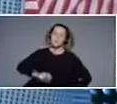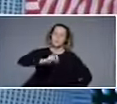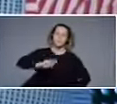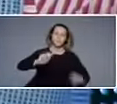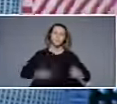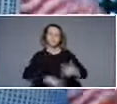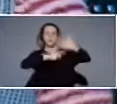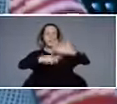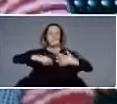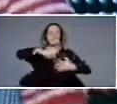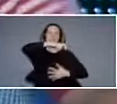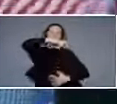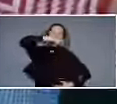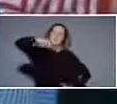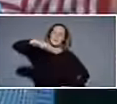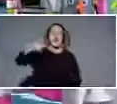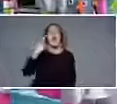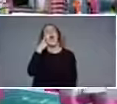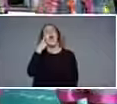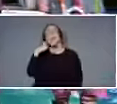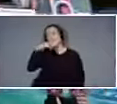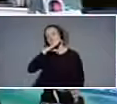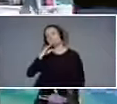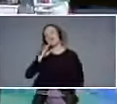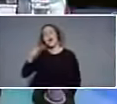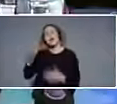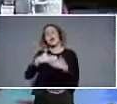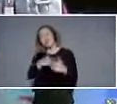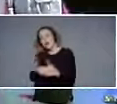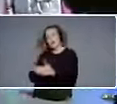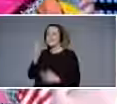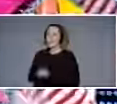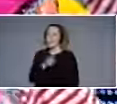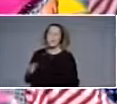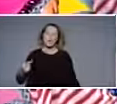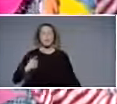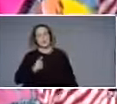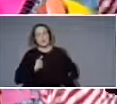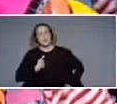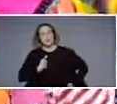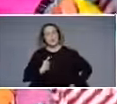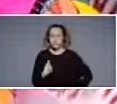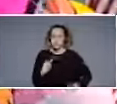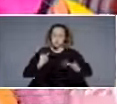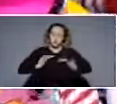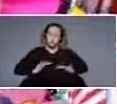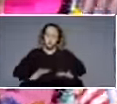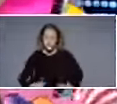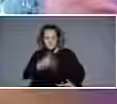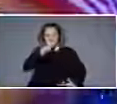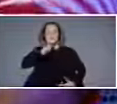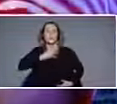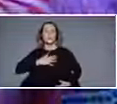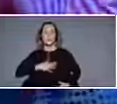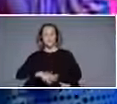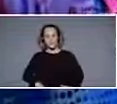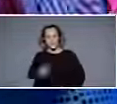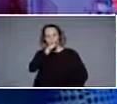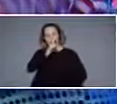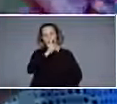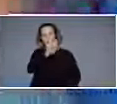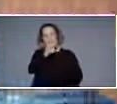6 pisos, ahora caminando. A ver si la vieja me abre, por favor. Debo relajarme, respirar profundo. Contar